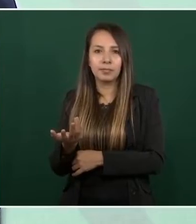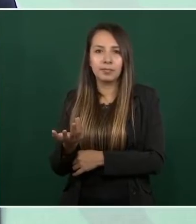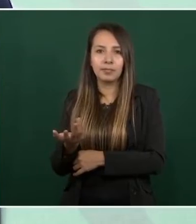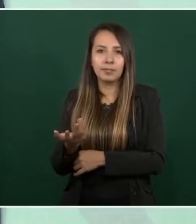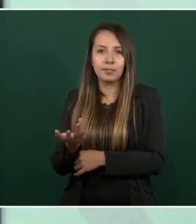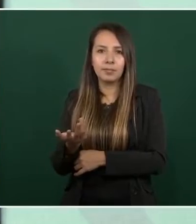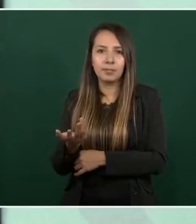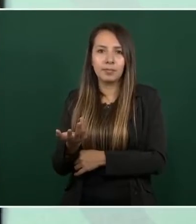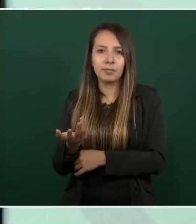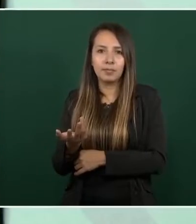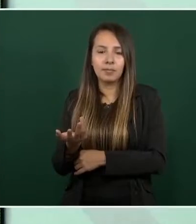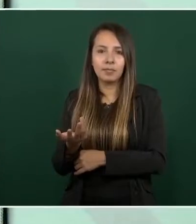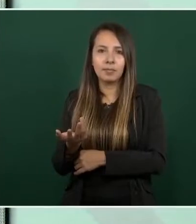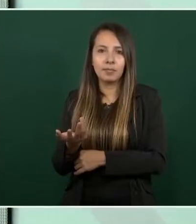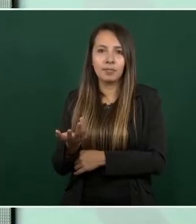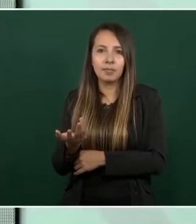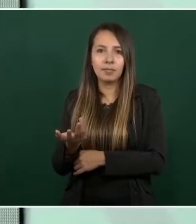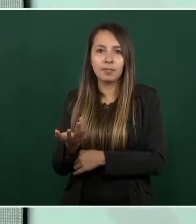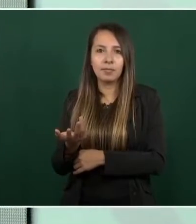Si vamos